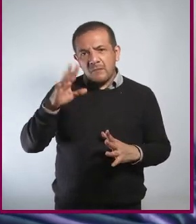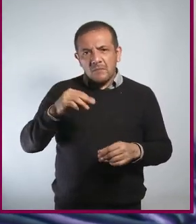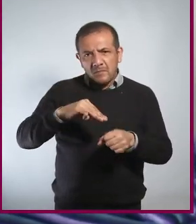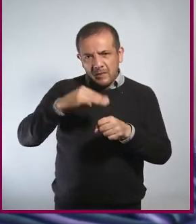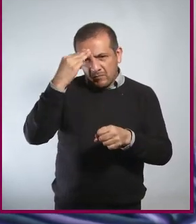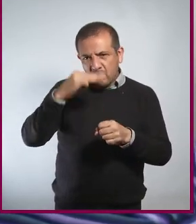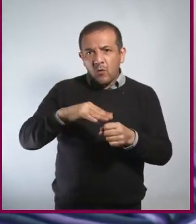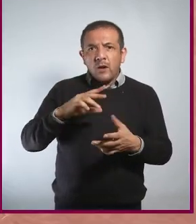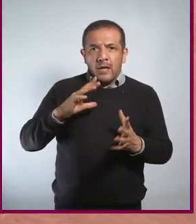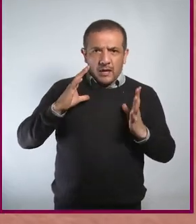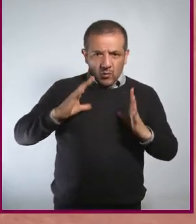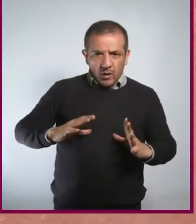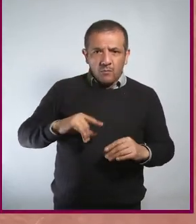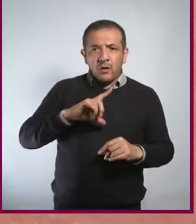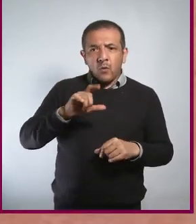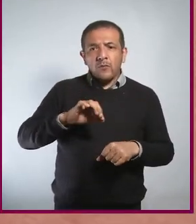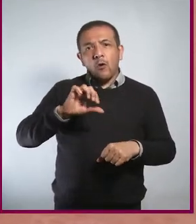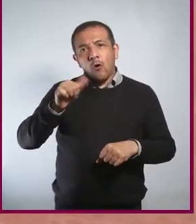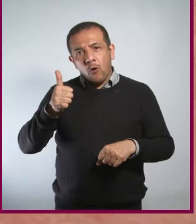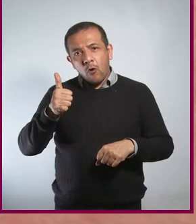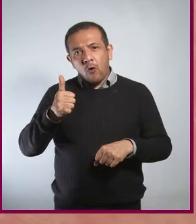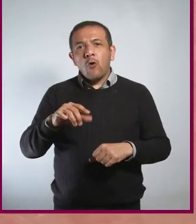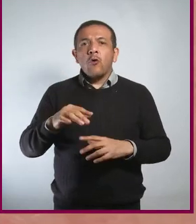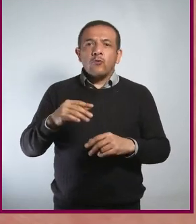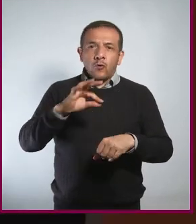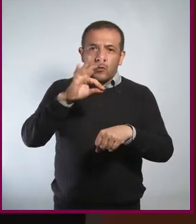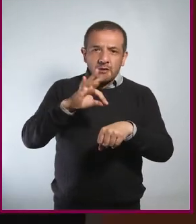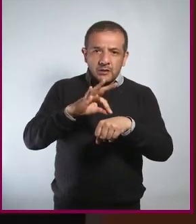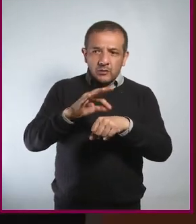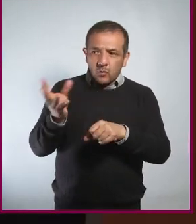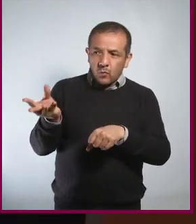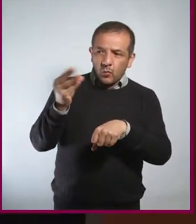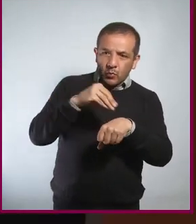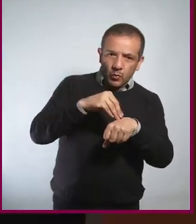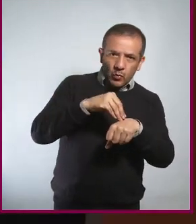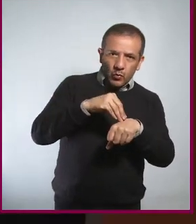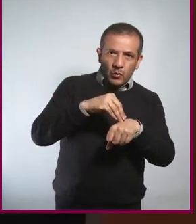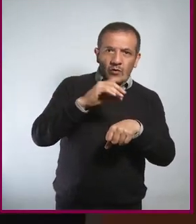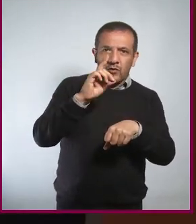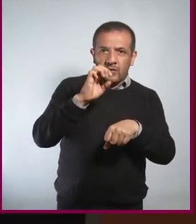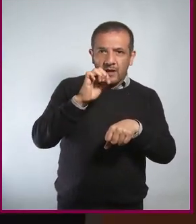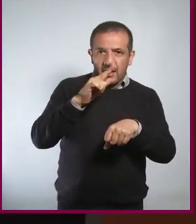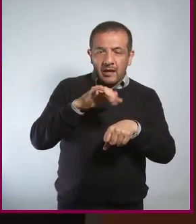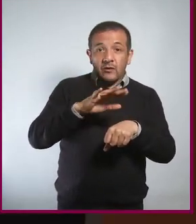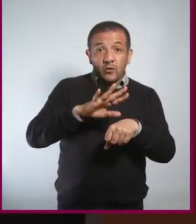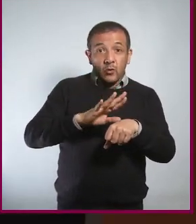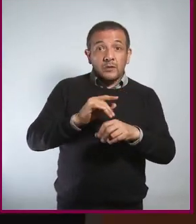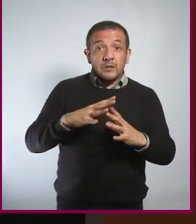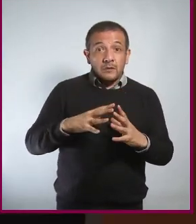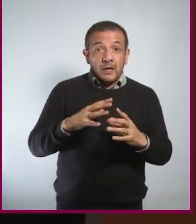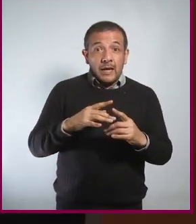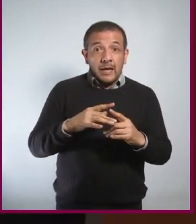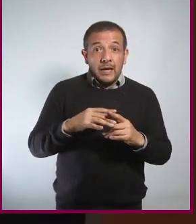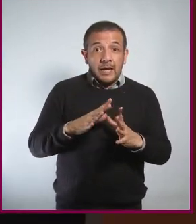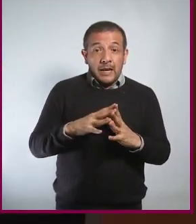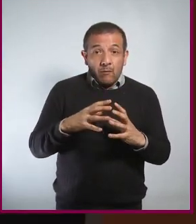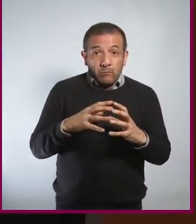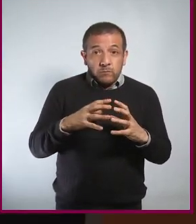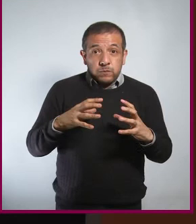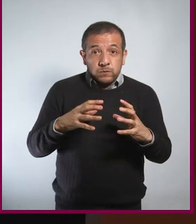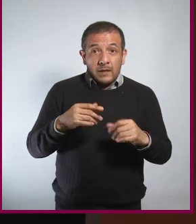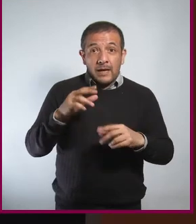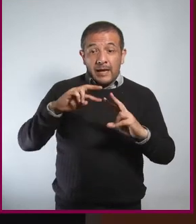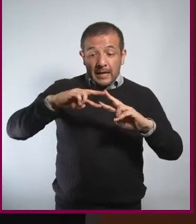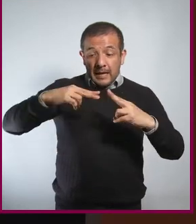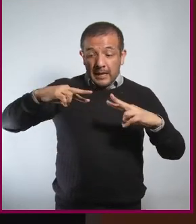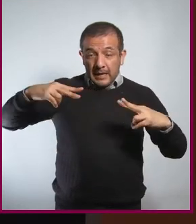ser picada por un mosquito que le transmite dengue, entonces la respuesta inflamatoria de inmunidad, de defensa,